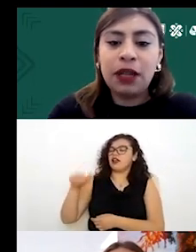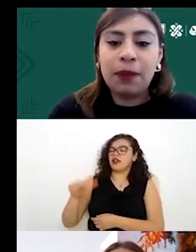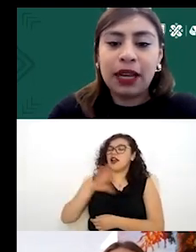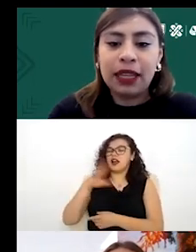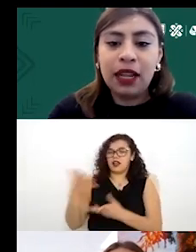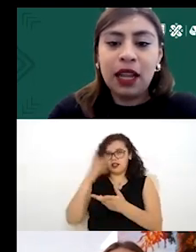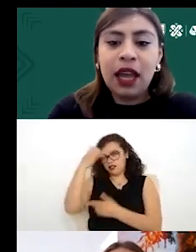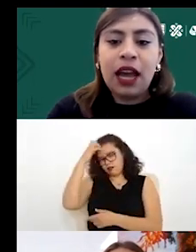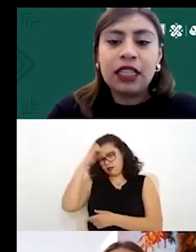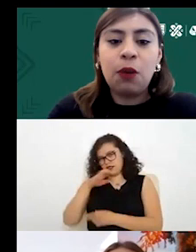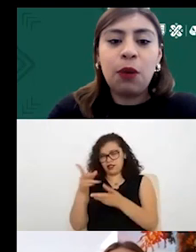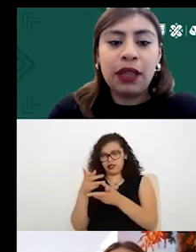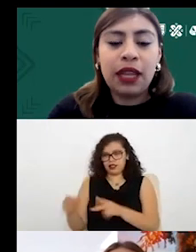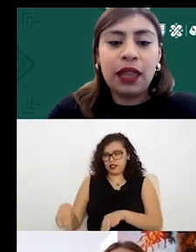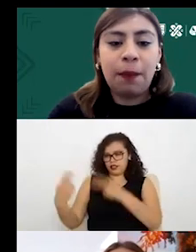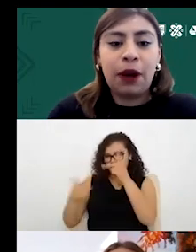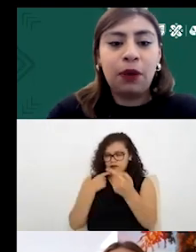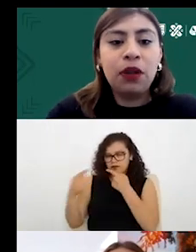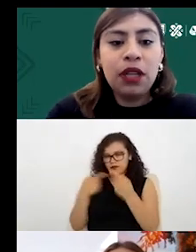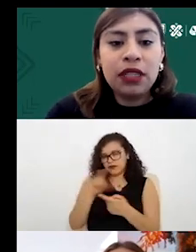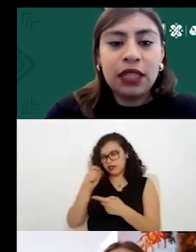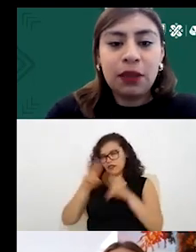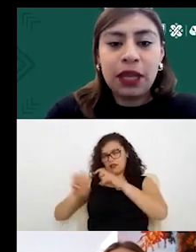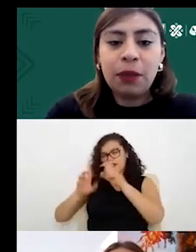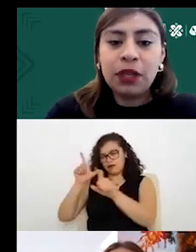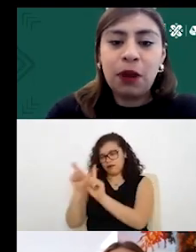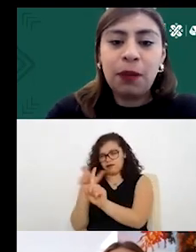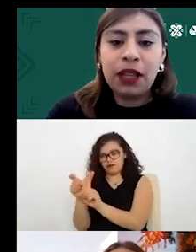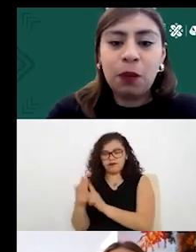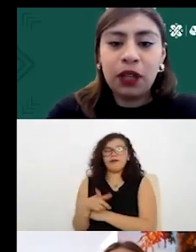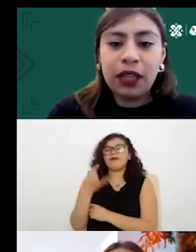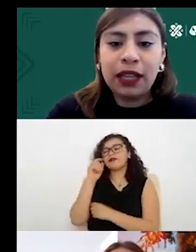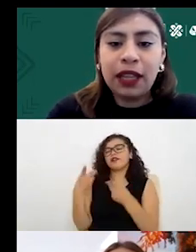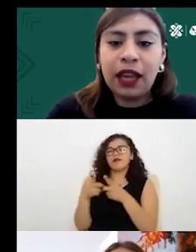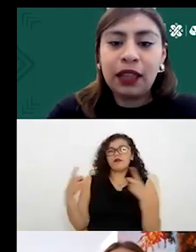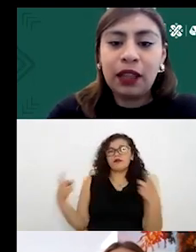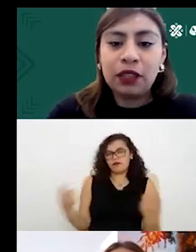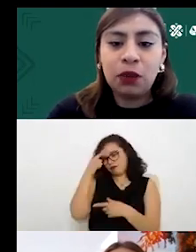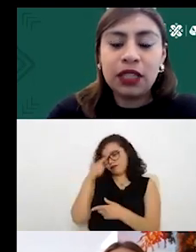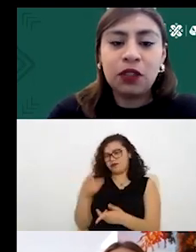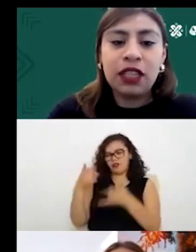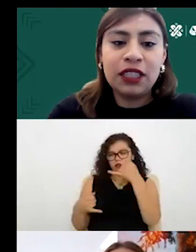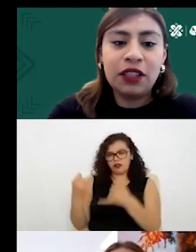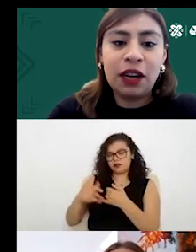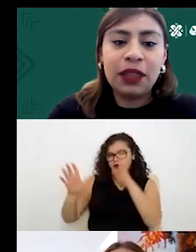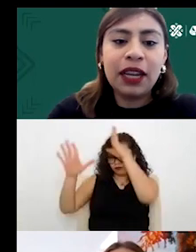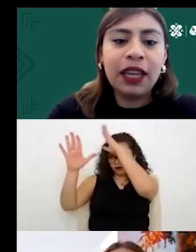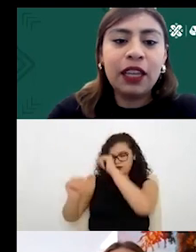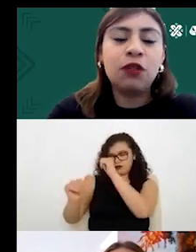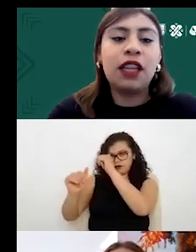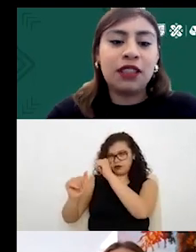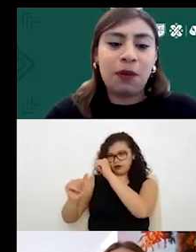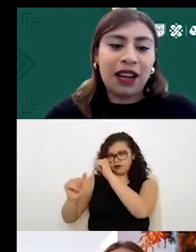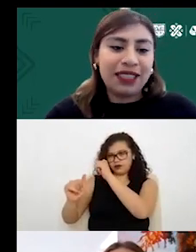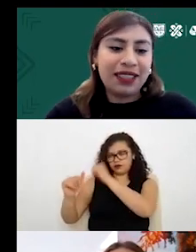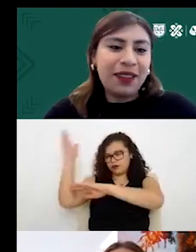litigio civil y mercantil, así como en materia de amparo. Se desempeña principalmente como litigante ante las juntas de conciliación y arbitraje